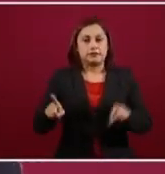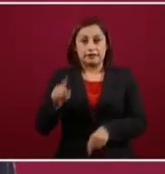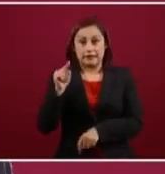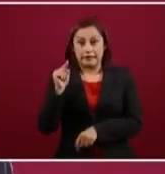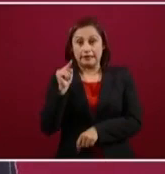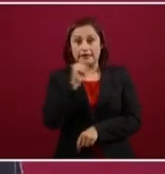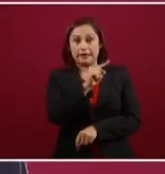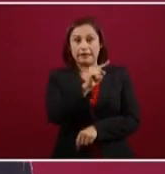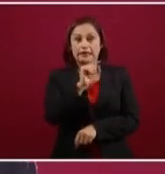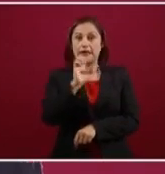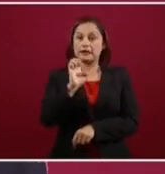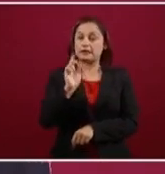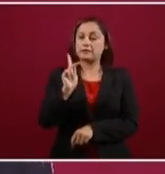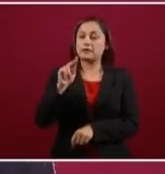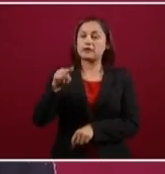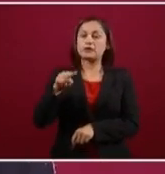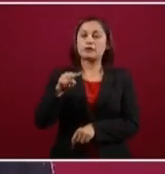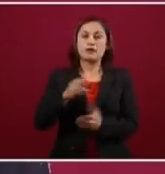no se metió